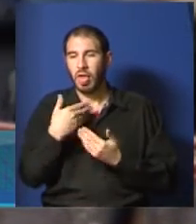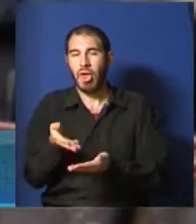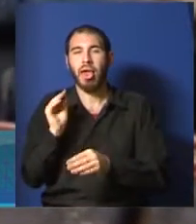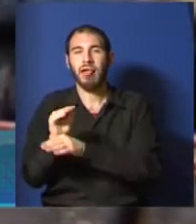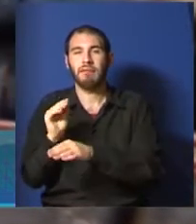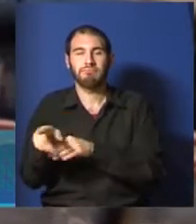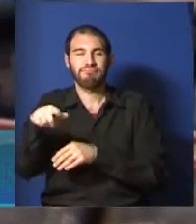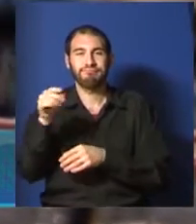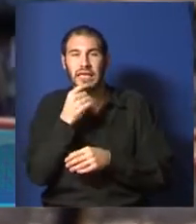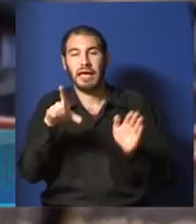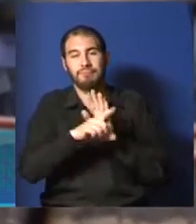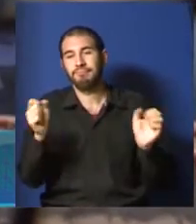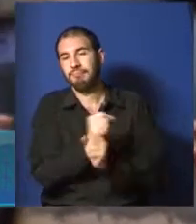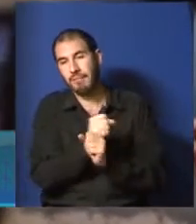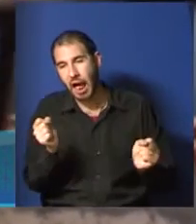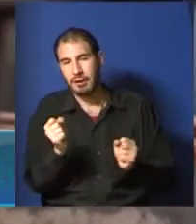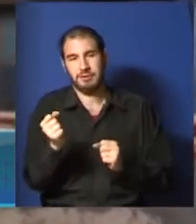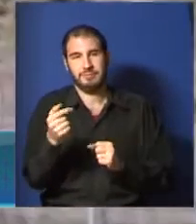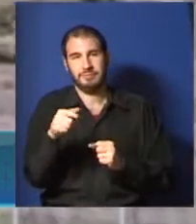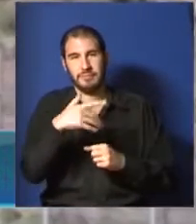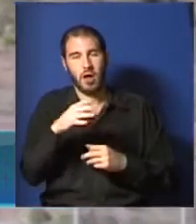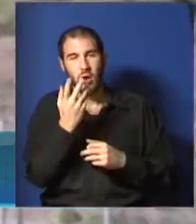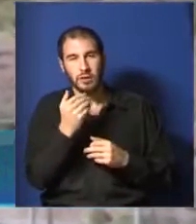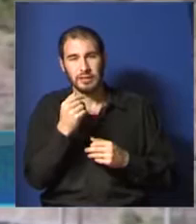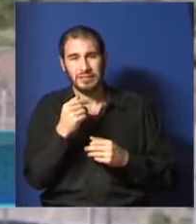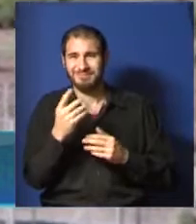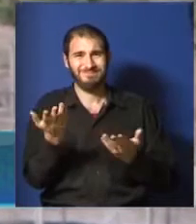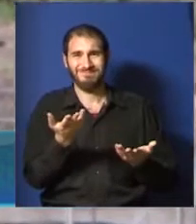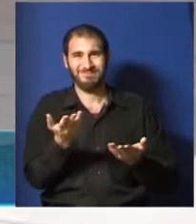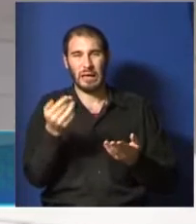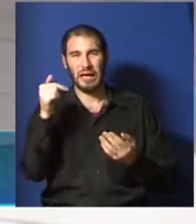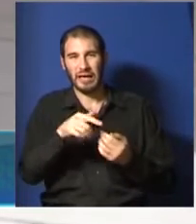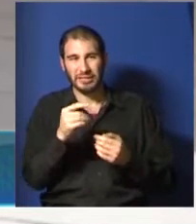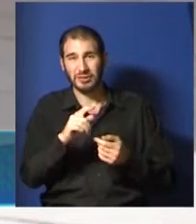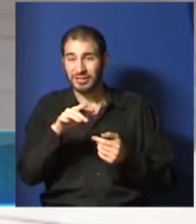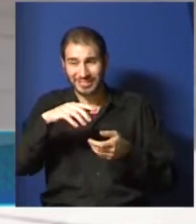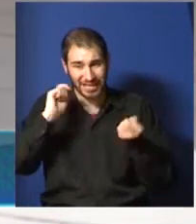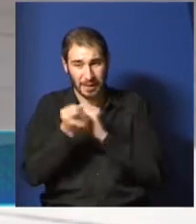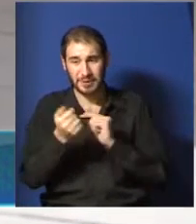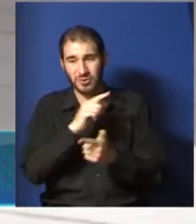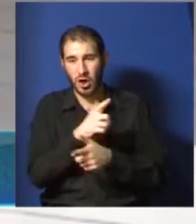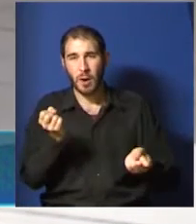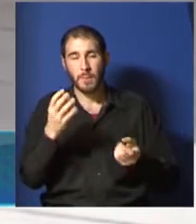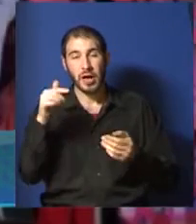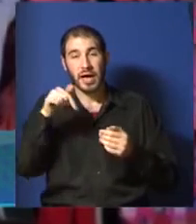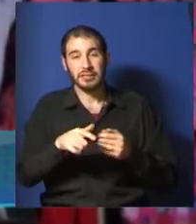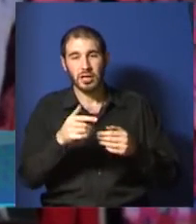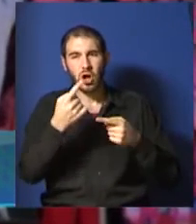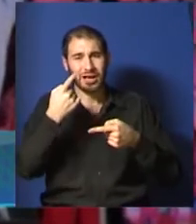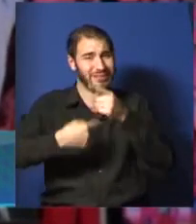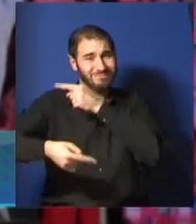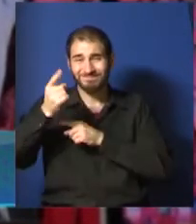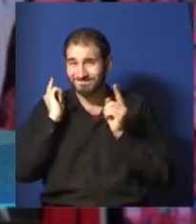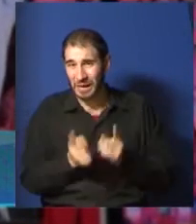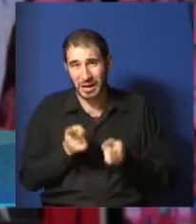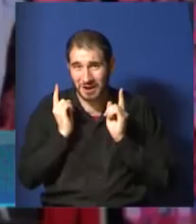a sancionar una ley, vamos a satisfacer, y realmente no va a modificar, porque yo les aseguro, esta es una historia que se viene